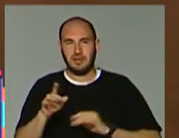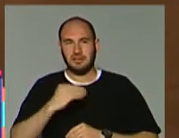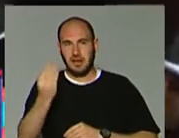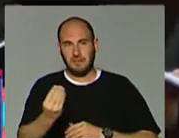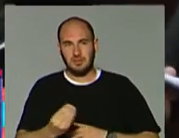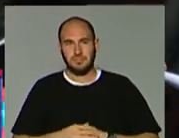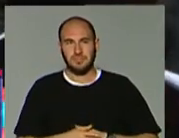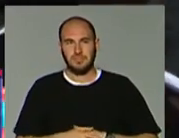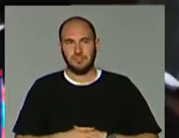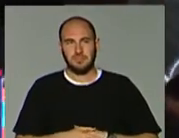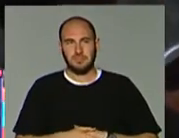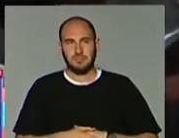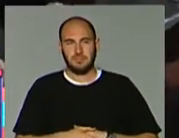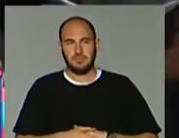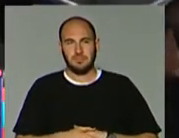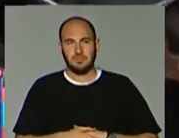sábado.